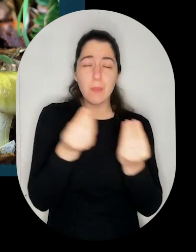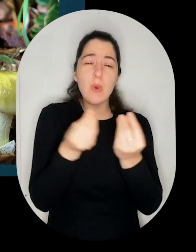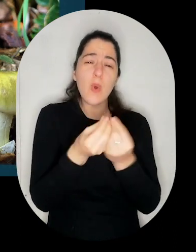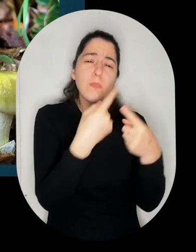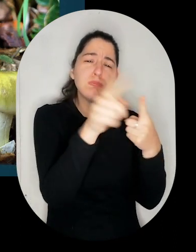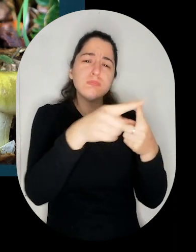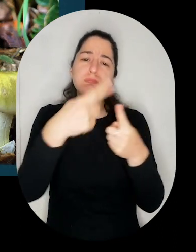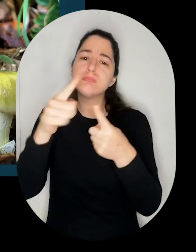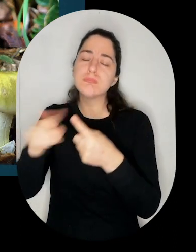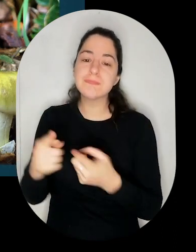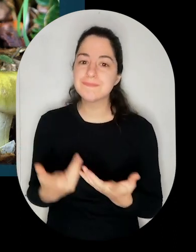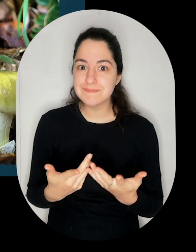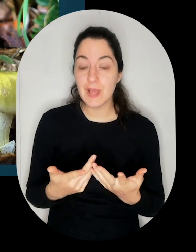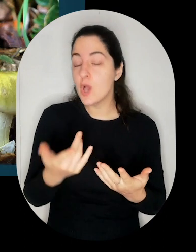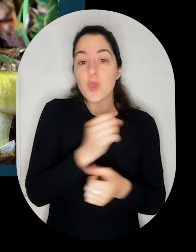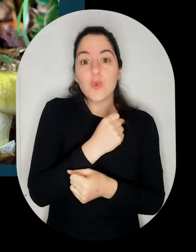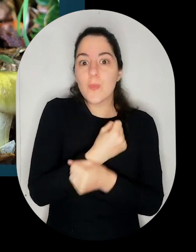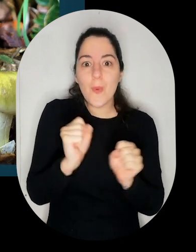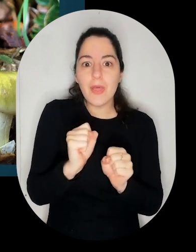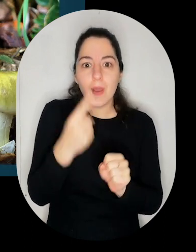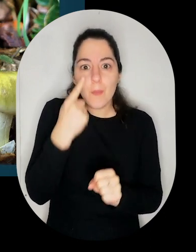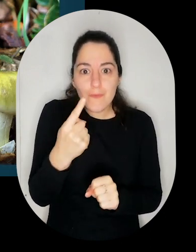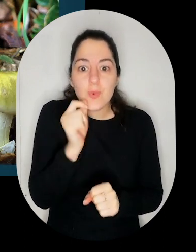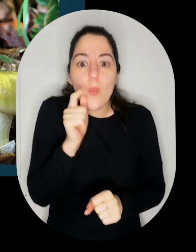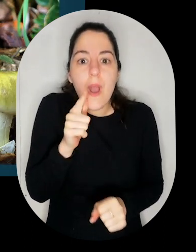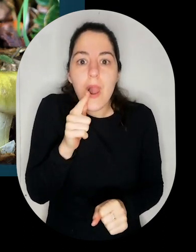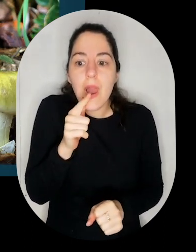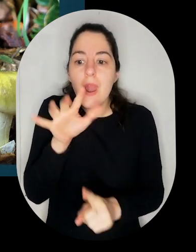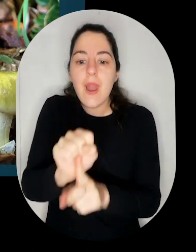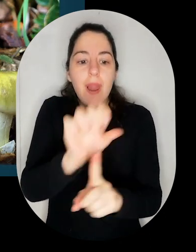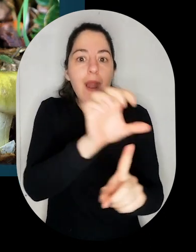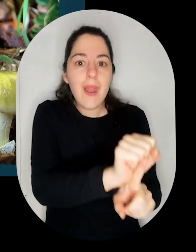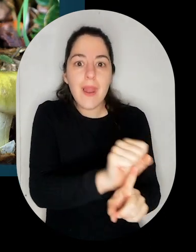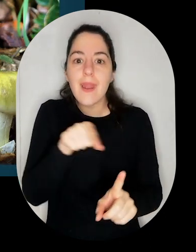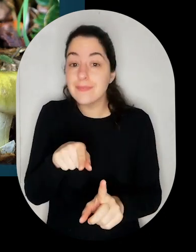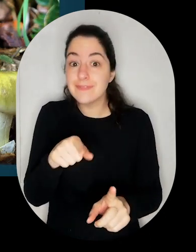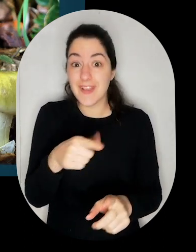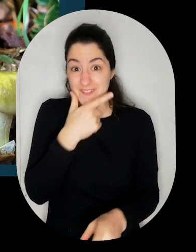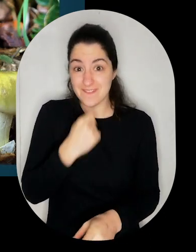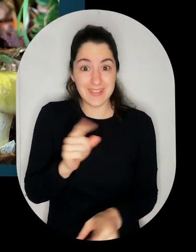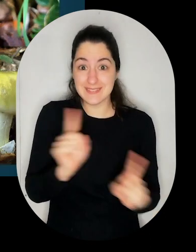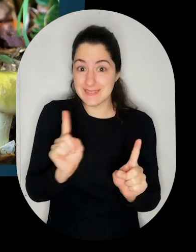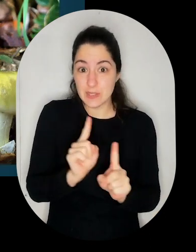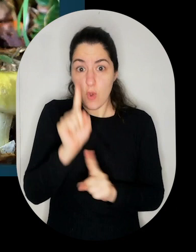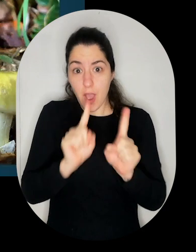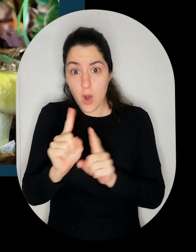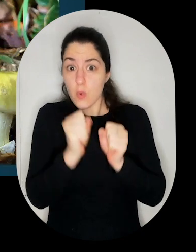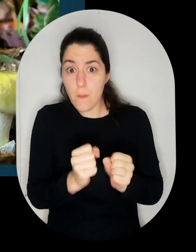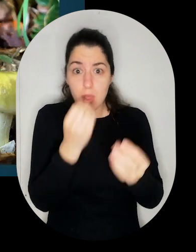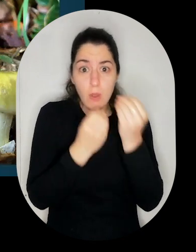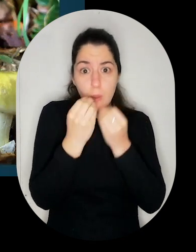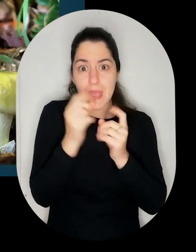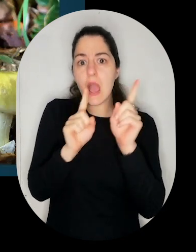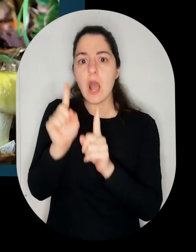muy diverso, y esto significa que no podemos identificar a ciencia cierta solo por tips cuáles se pueden comer, cuáles son tóxicos,